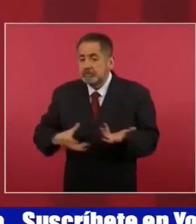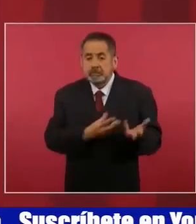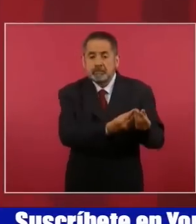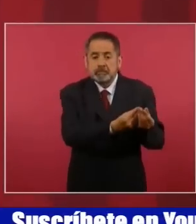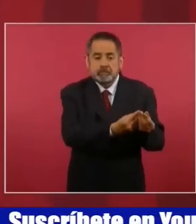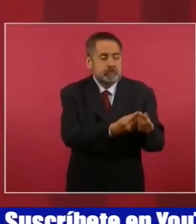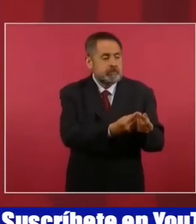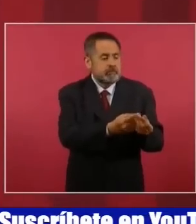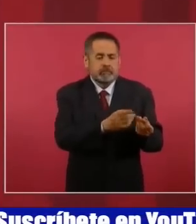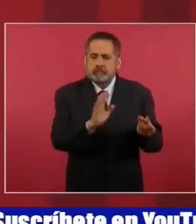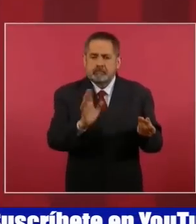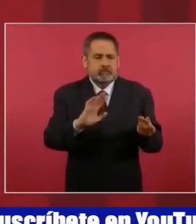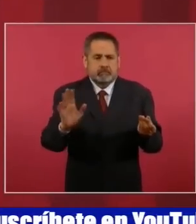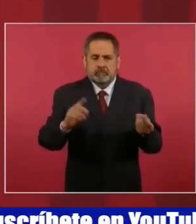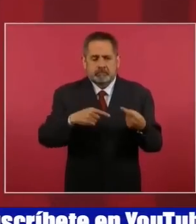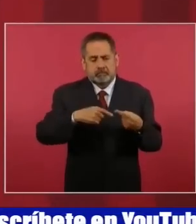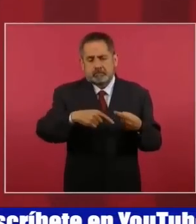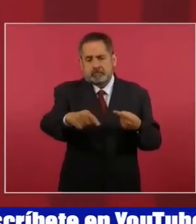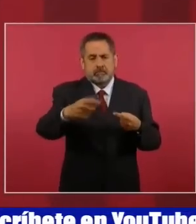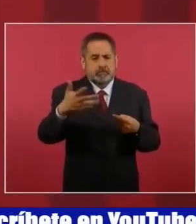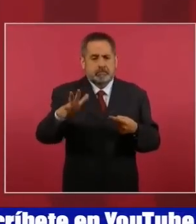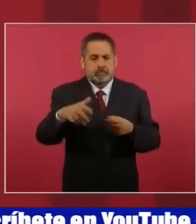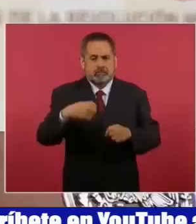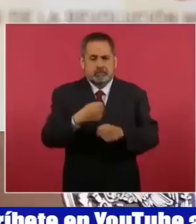Son cuestiones incluso